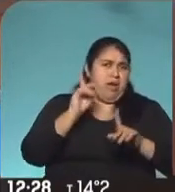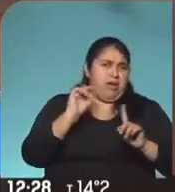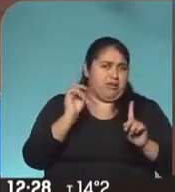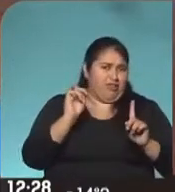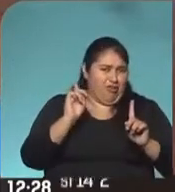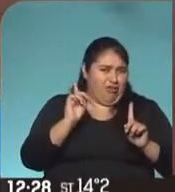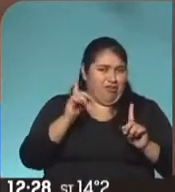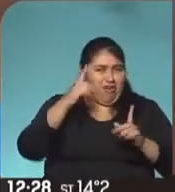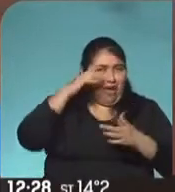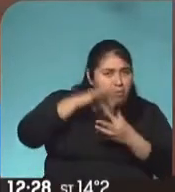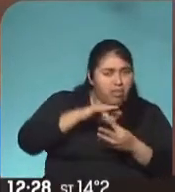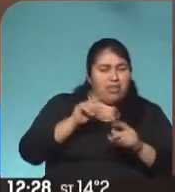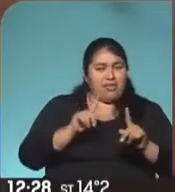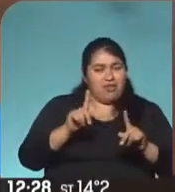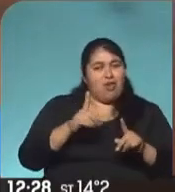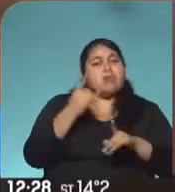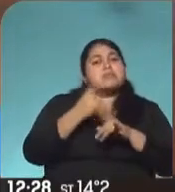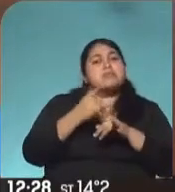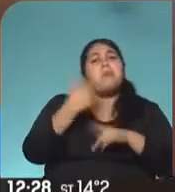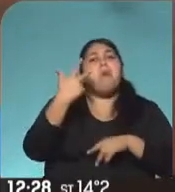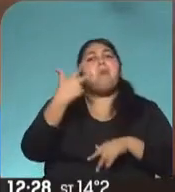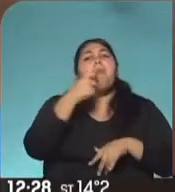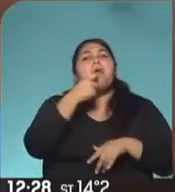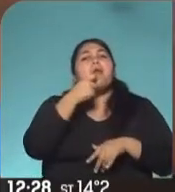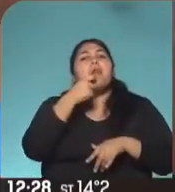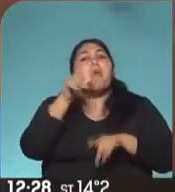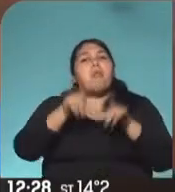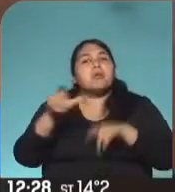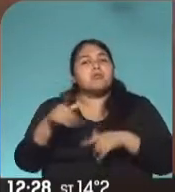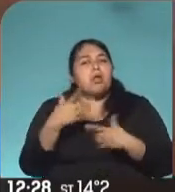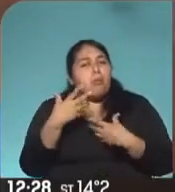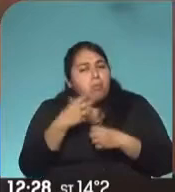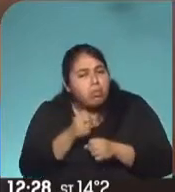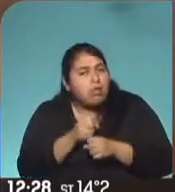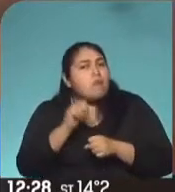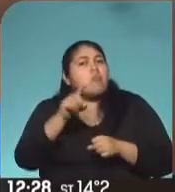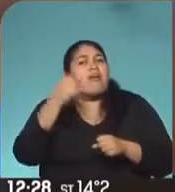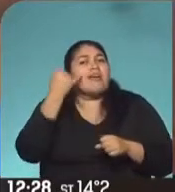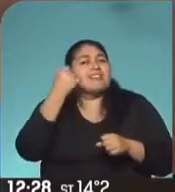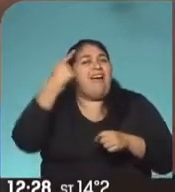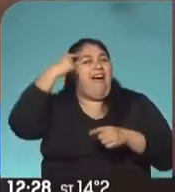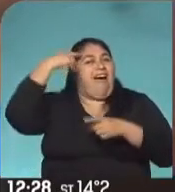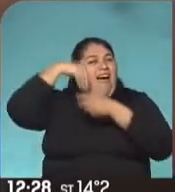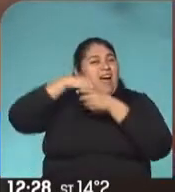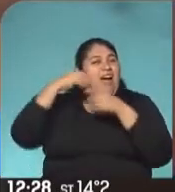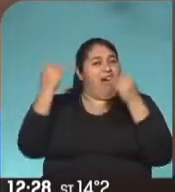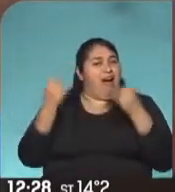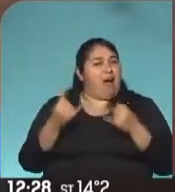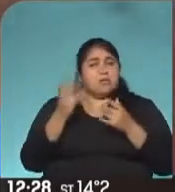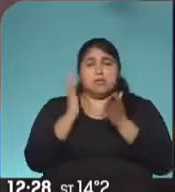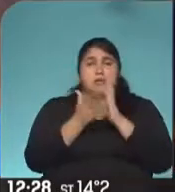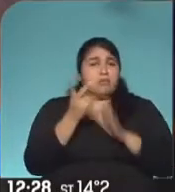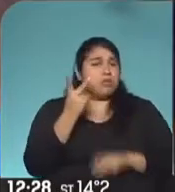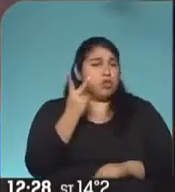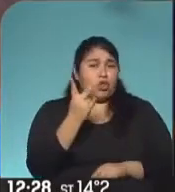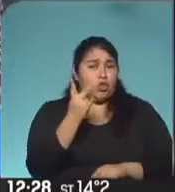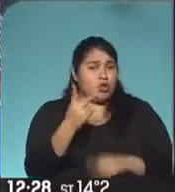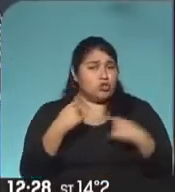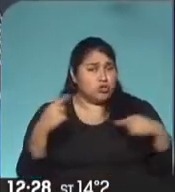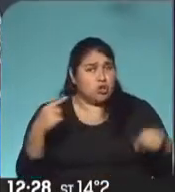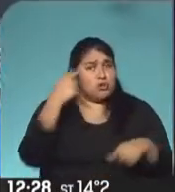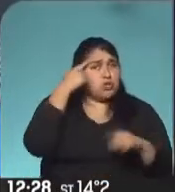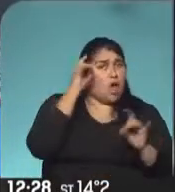con migraña tres se deprimen porque pues de una predisposición cerebral para eso y hay que tratarla dos cosas y tiene que ver la serotonina